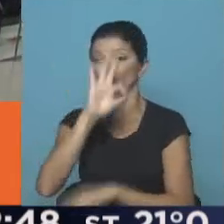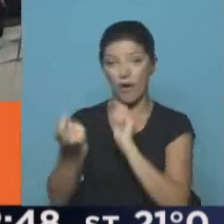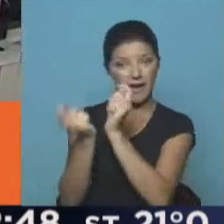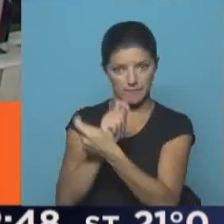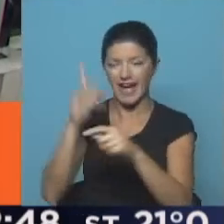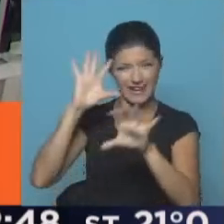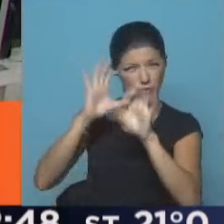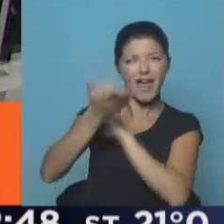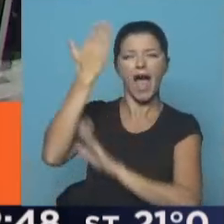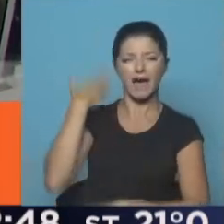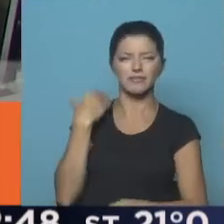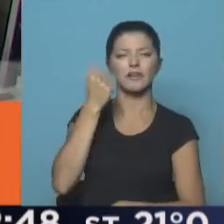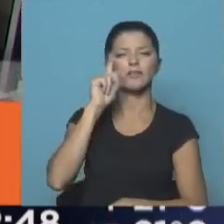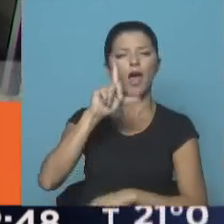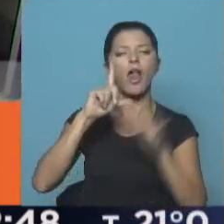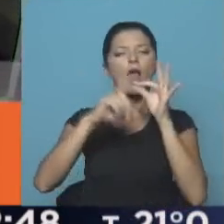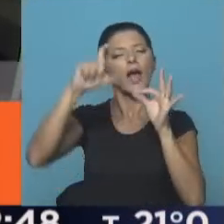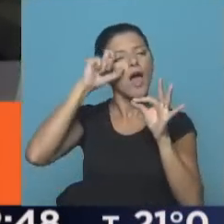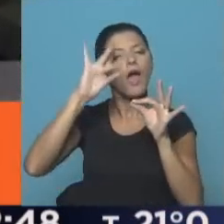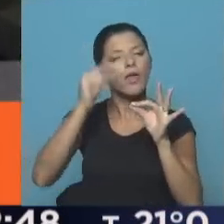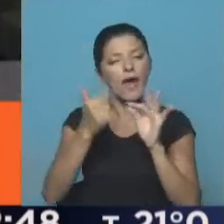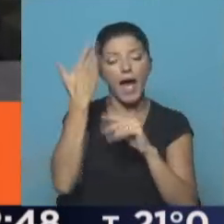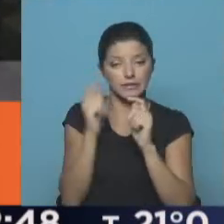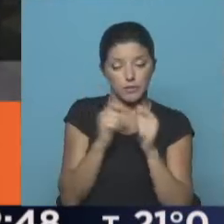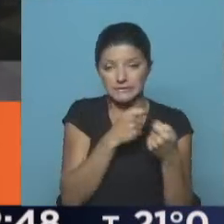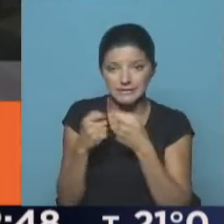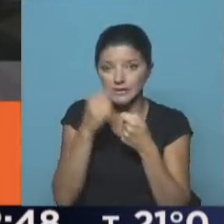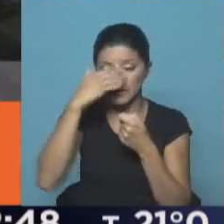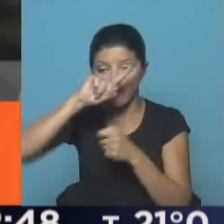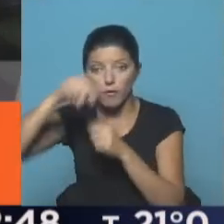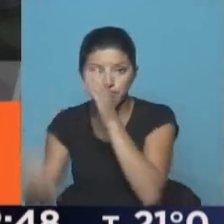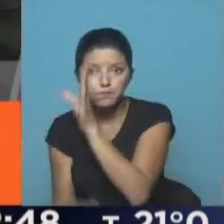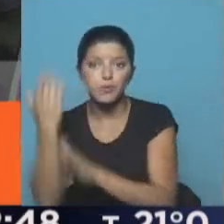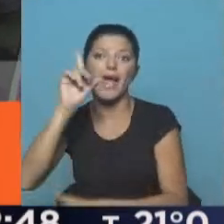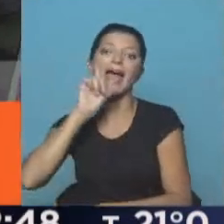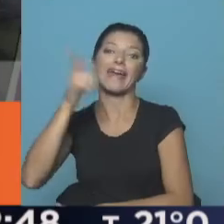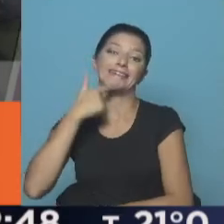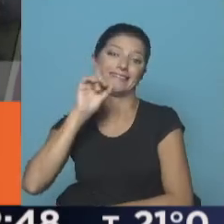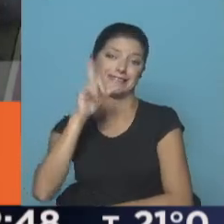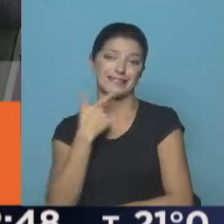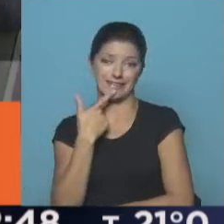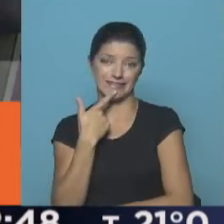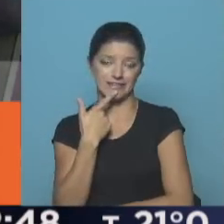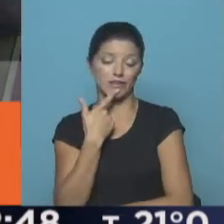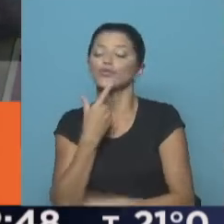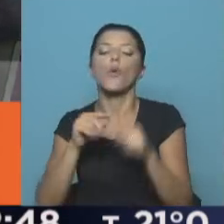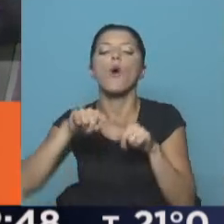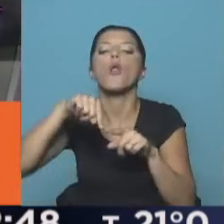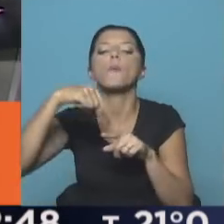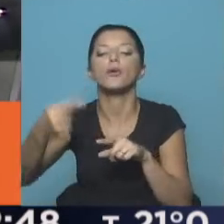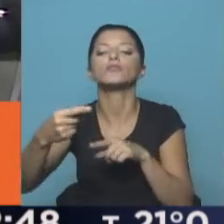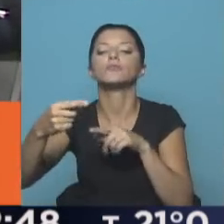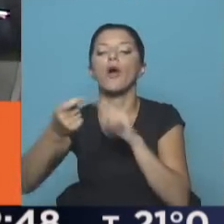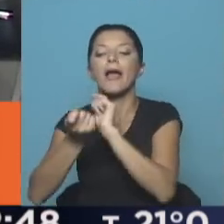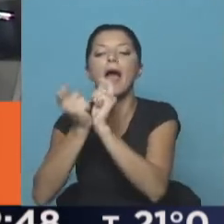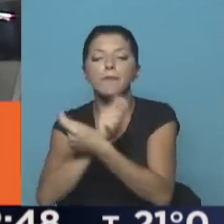estuvo acorralada militarmente y de algún modo dio a luz a Estado Islámico, digamos. Entonces, ¿cuál será el próximo fenómeno? ¿Cuál será la próxima